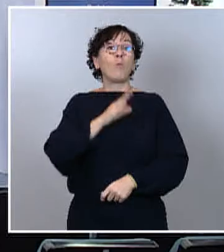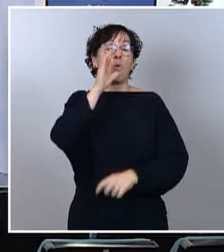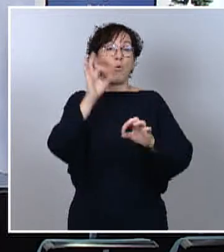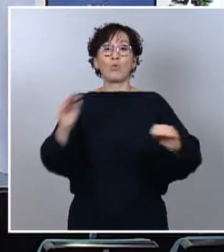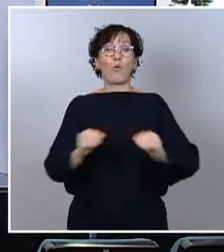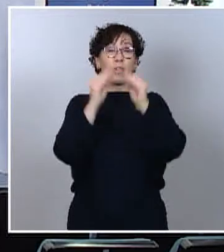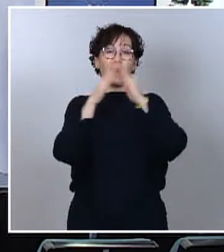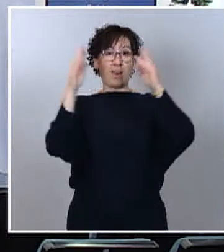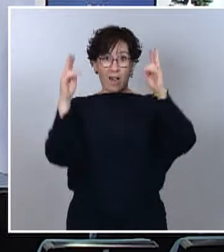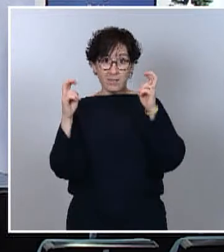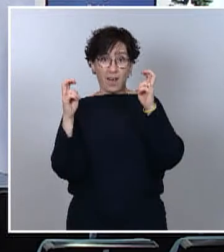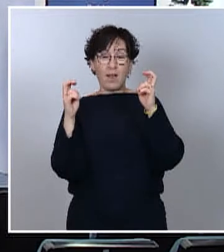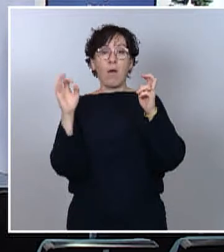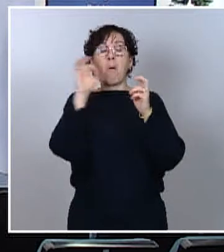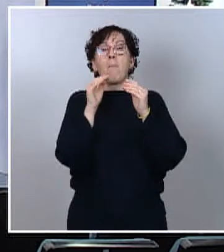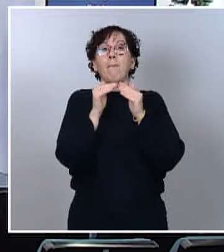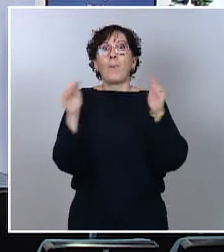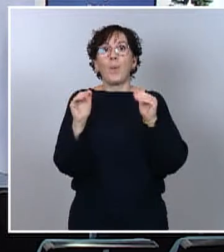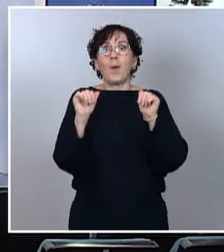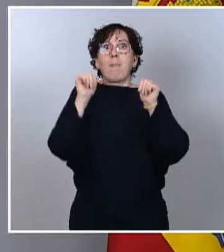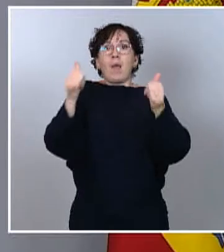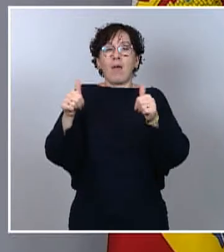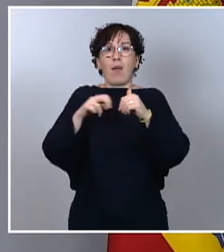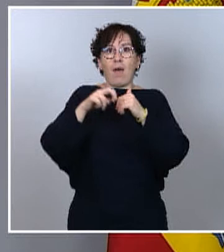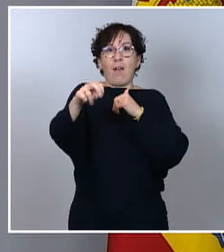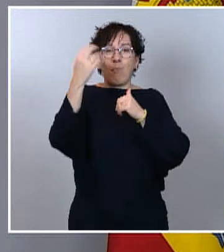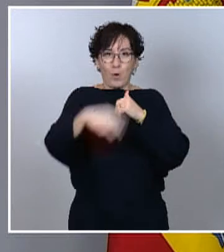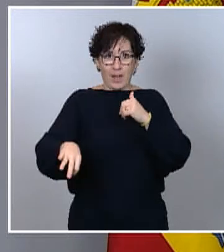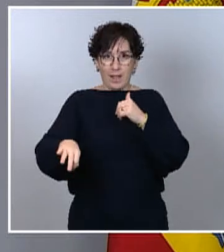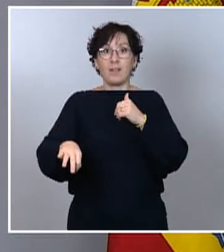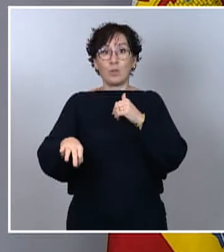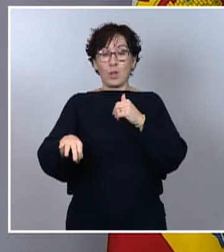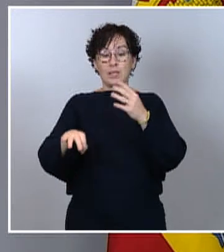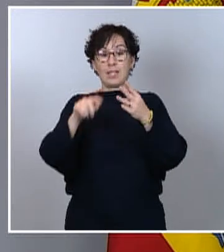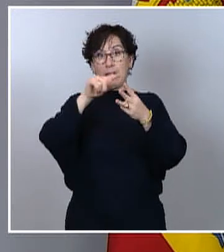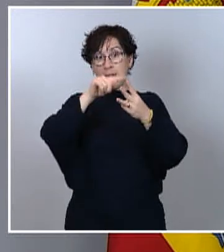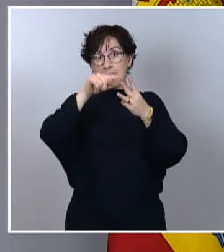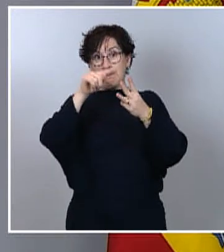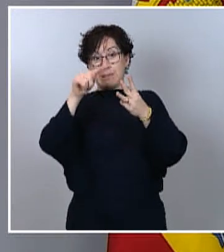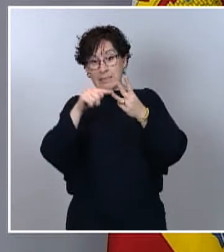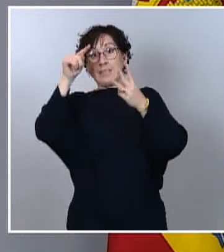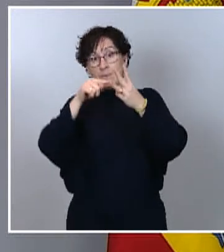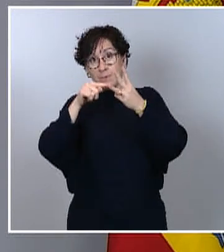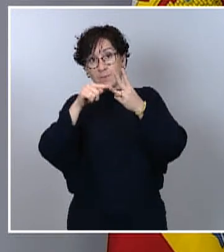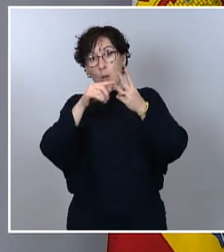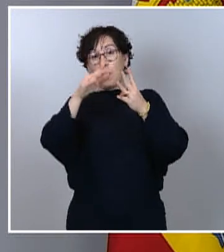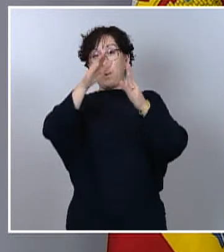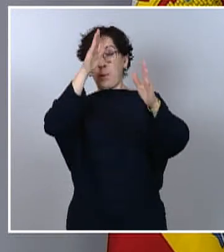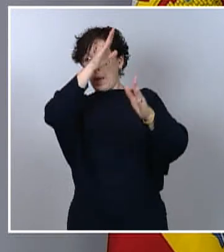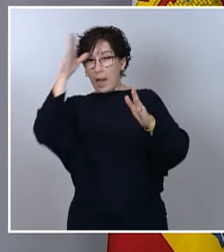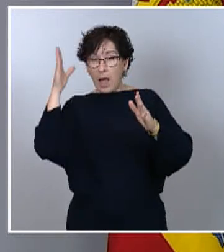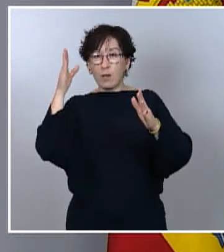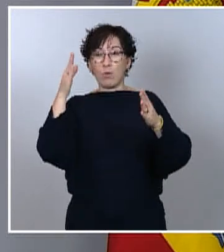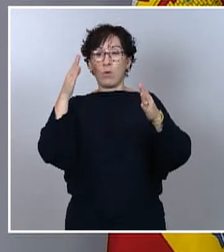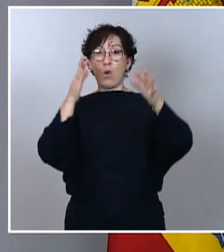primeros pasos después del confinamiento. Toda la movilidad que hemos tenido durante el verano y en otoño pues se refleja en esta mayor tasa